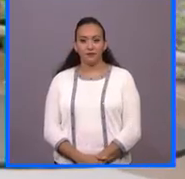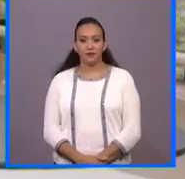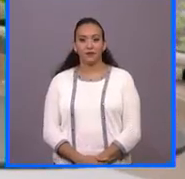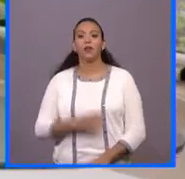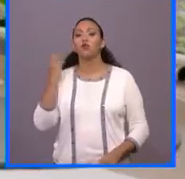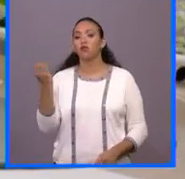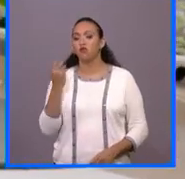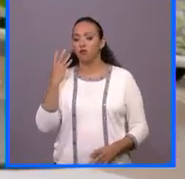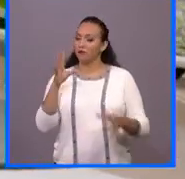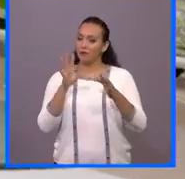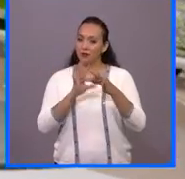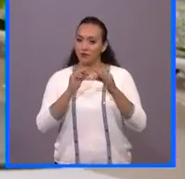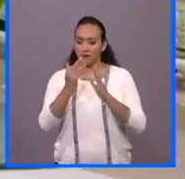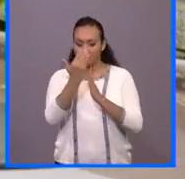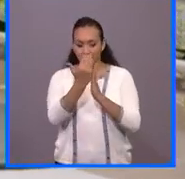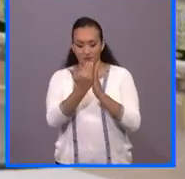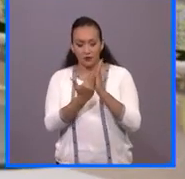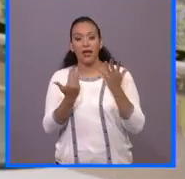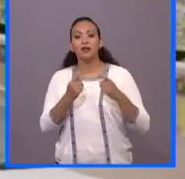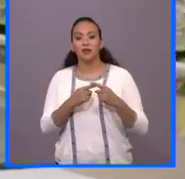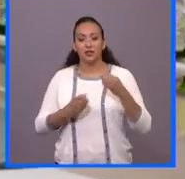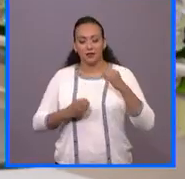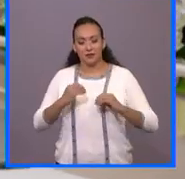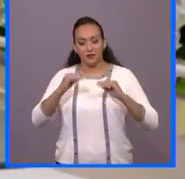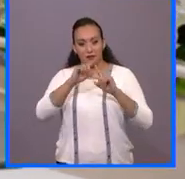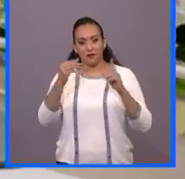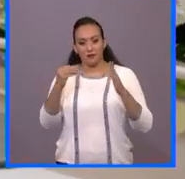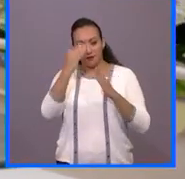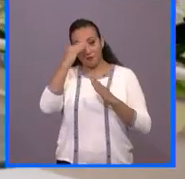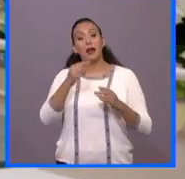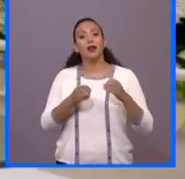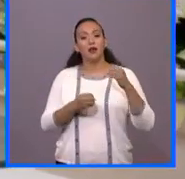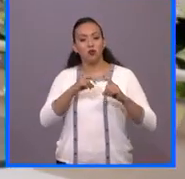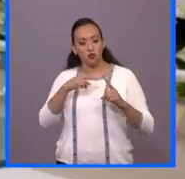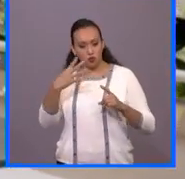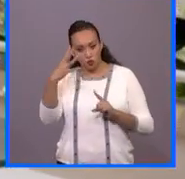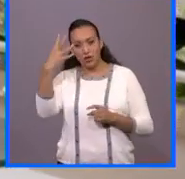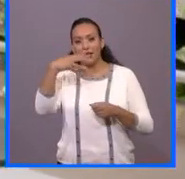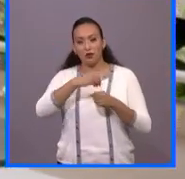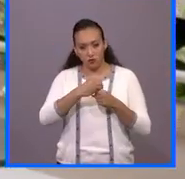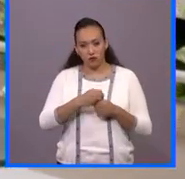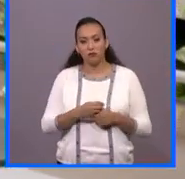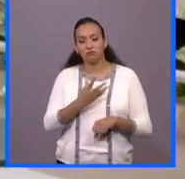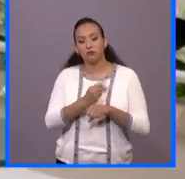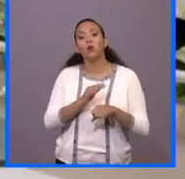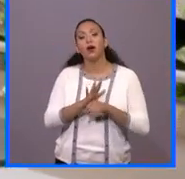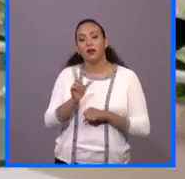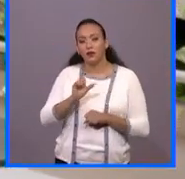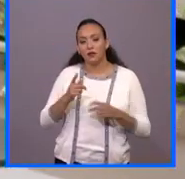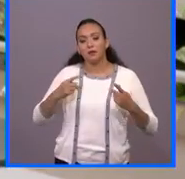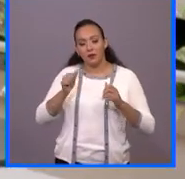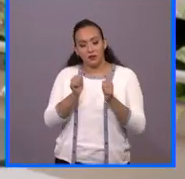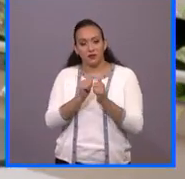Durante un foro se destacó el protocolo de actuación que elaboró la Corte para resolver con perspectiva de inclusión casos que involucran a personas